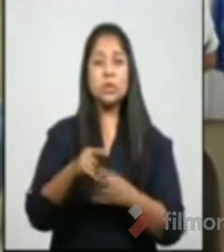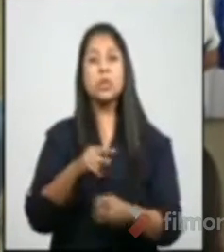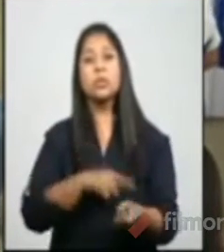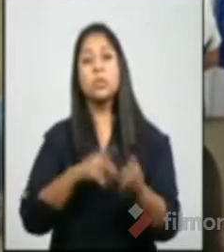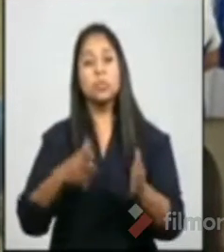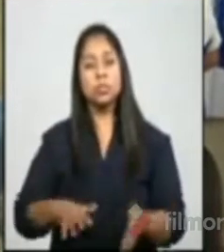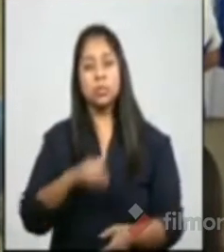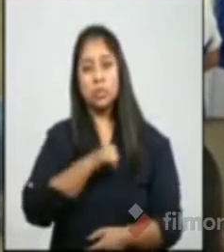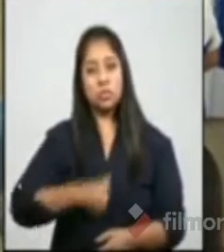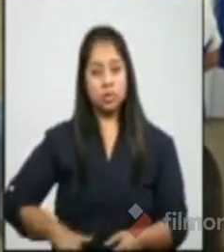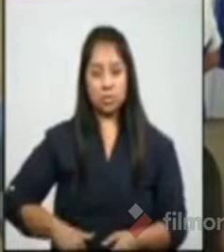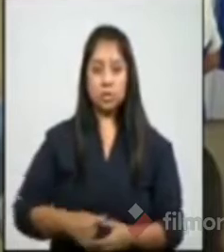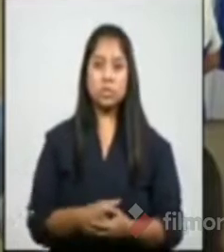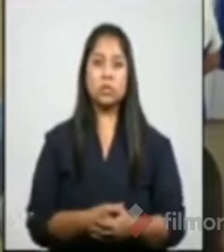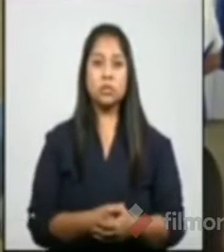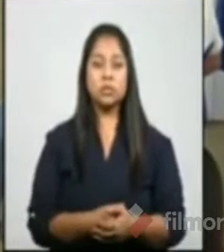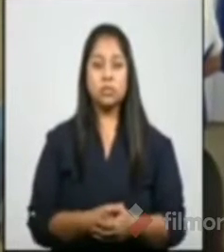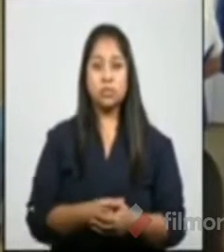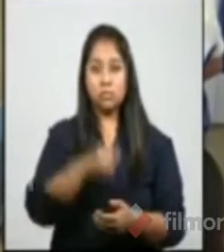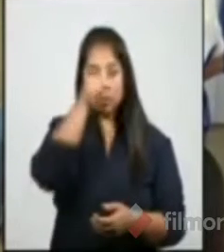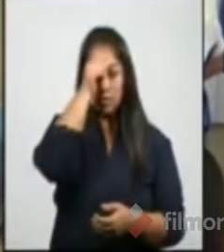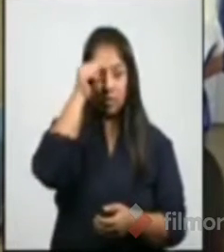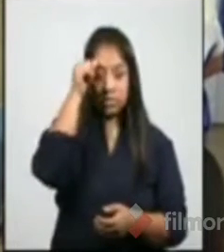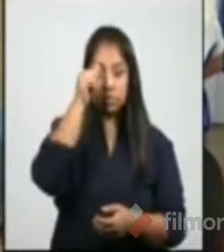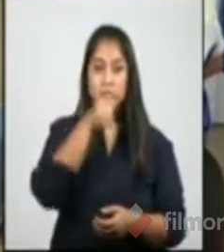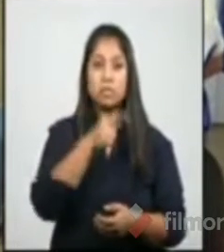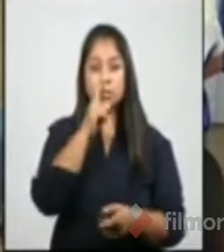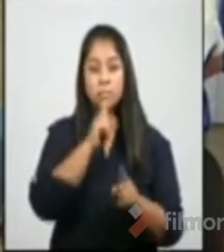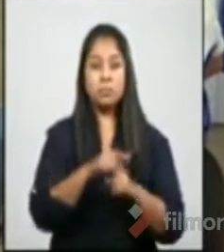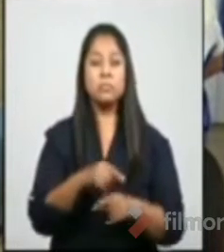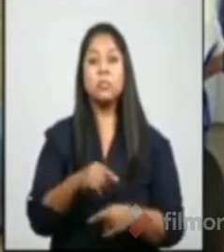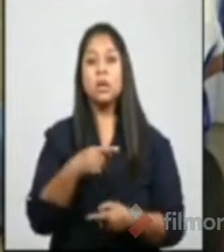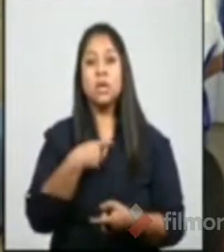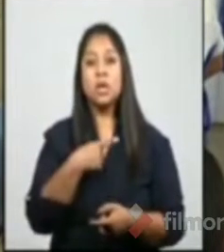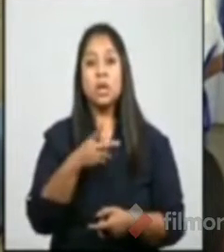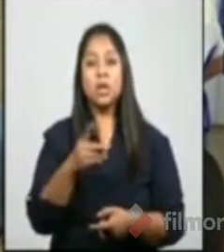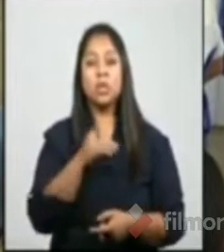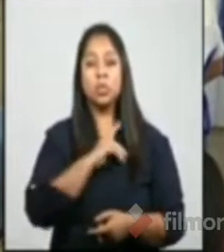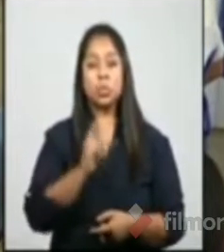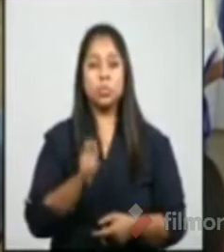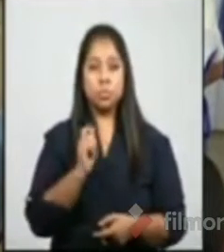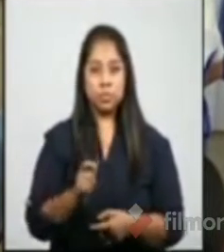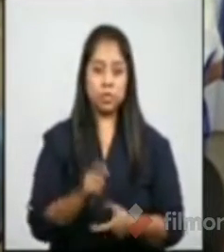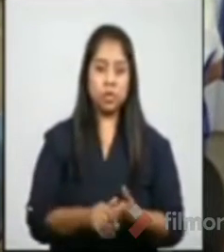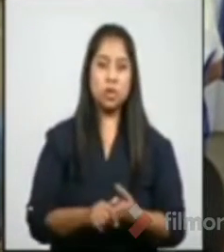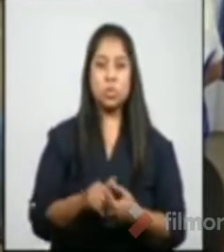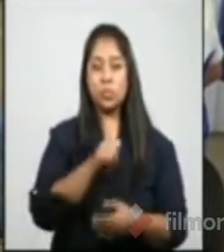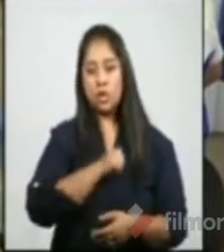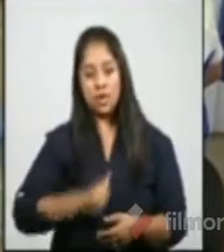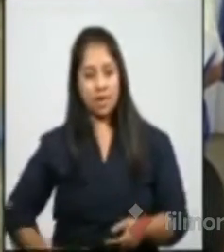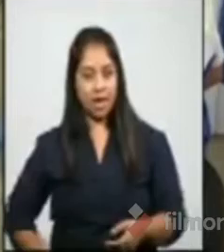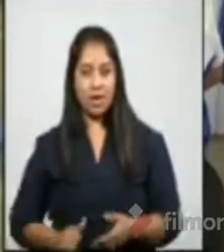Yamatei, señor diputado Duay Martínez, señores alcaldes,